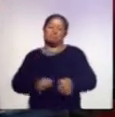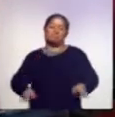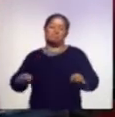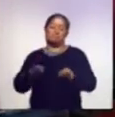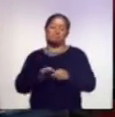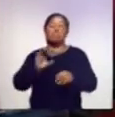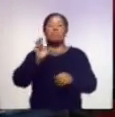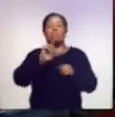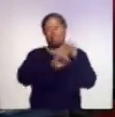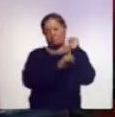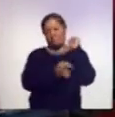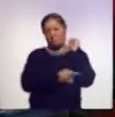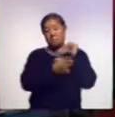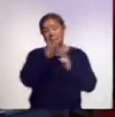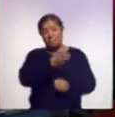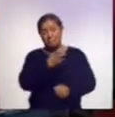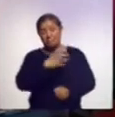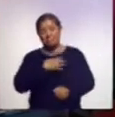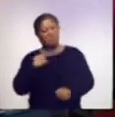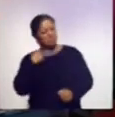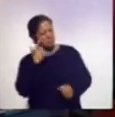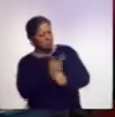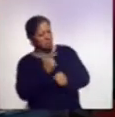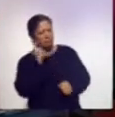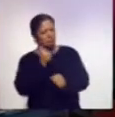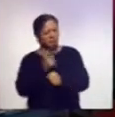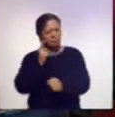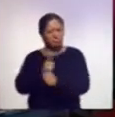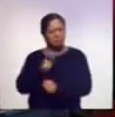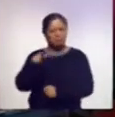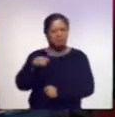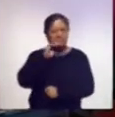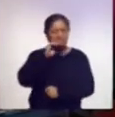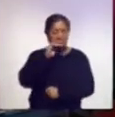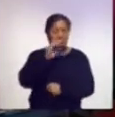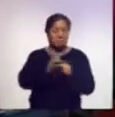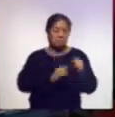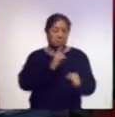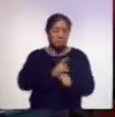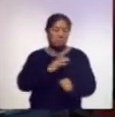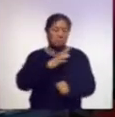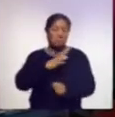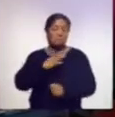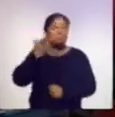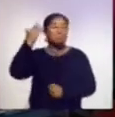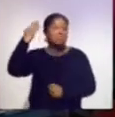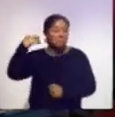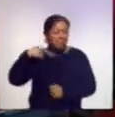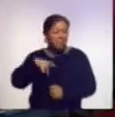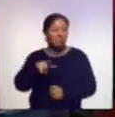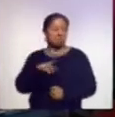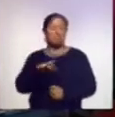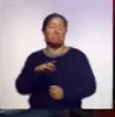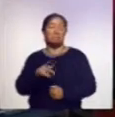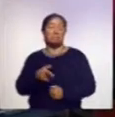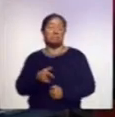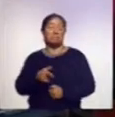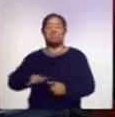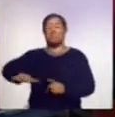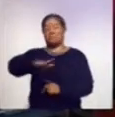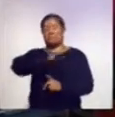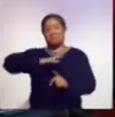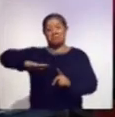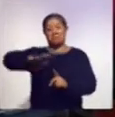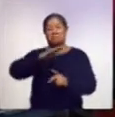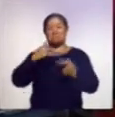porque ahí se detectan muchos antecedentes. Si la mamá tuvo oportunidad de lactar en un embarazo previo, si en el entorno